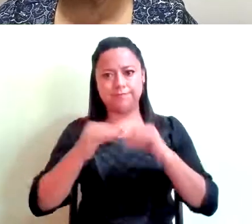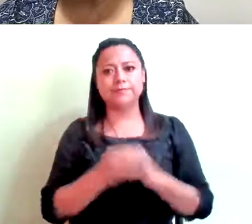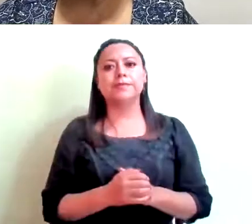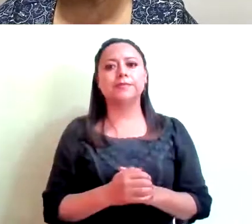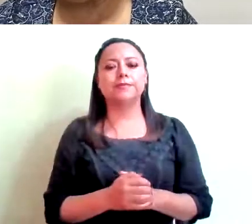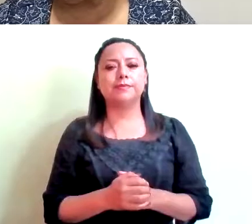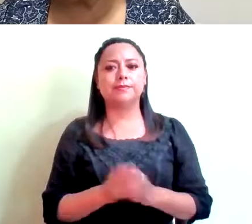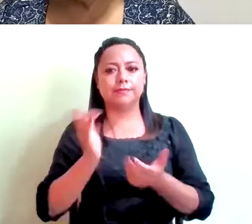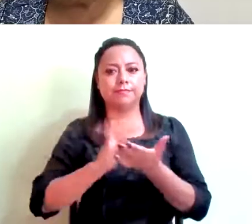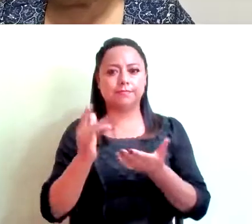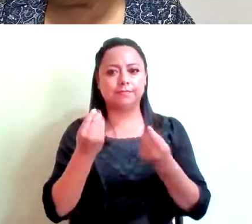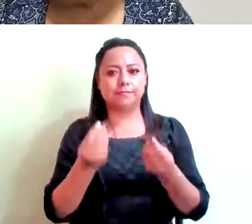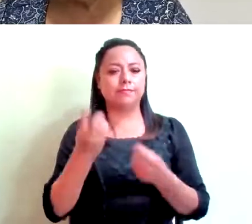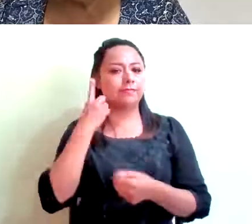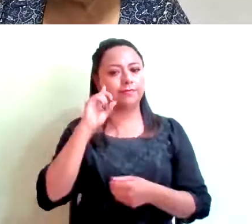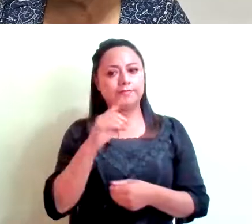Marisela. Continuamos.